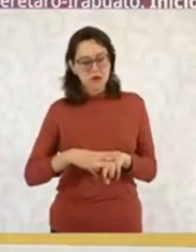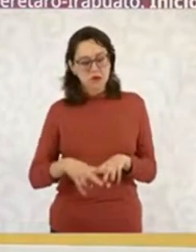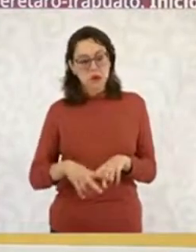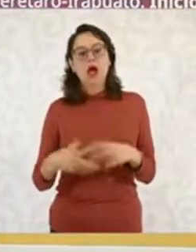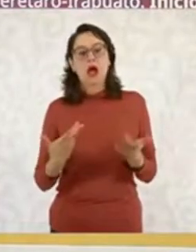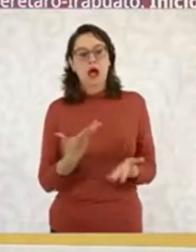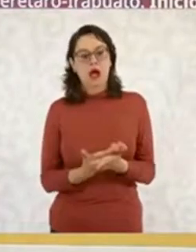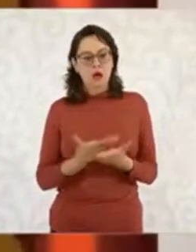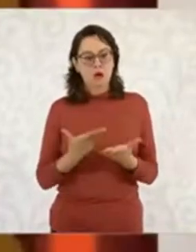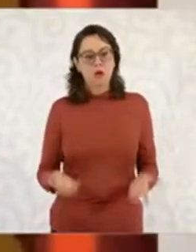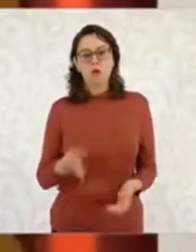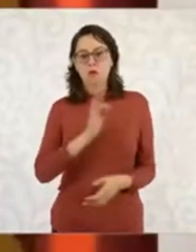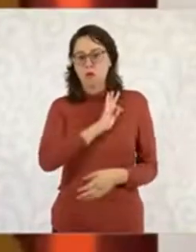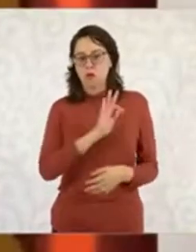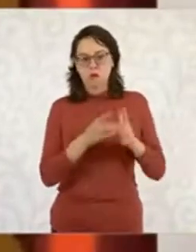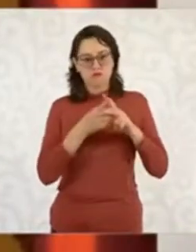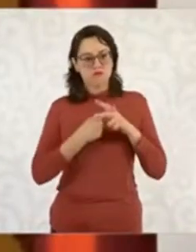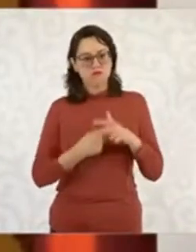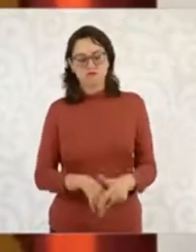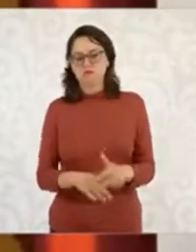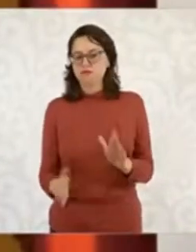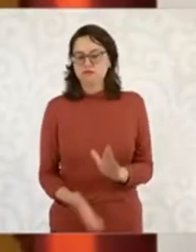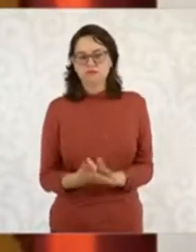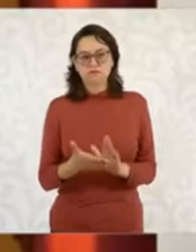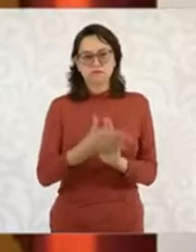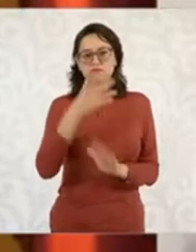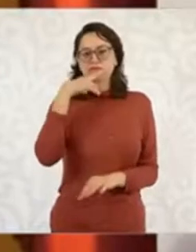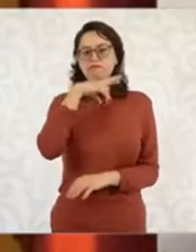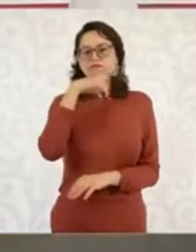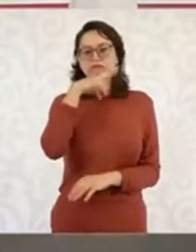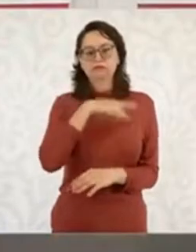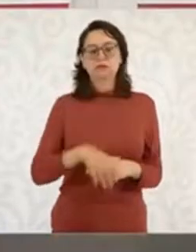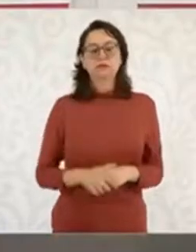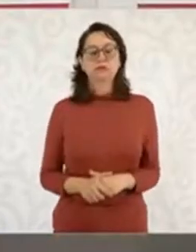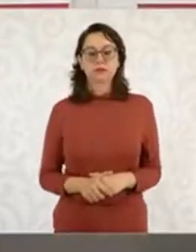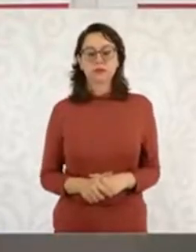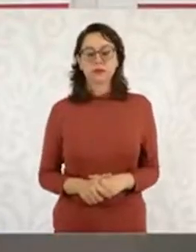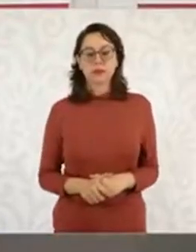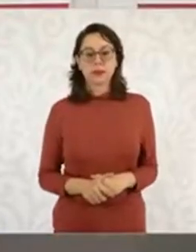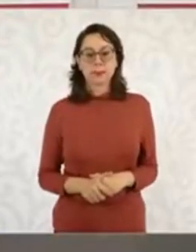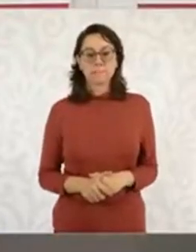ya licitar las obras para poder empezar la construcción lo antes posible. La que sigue, por favor.